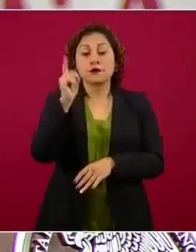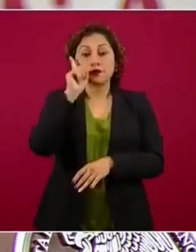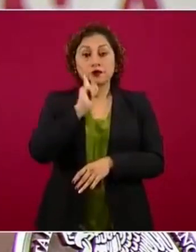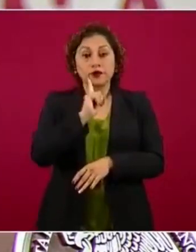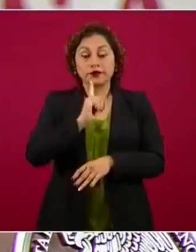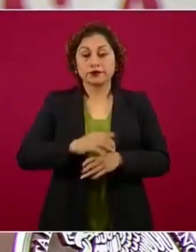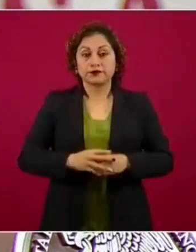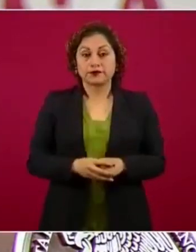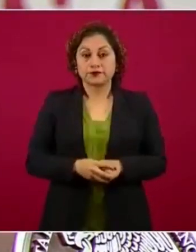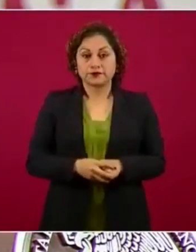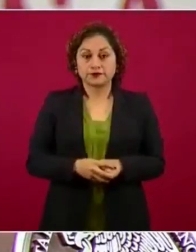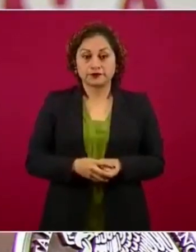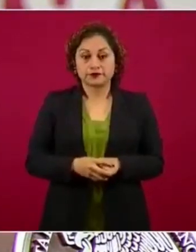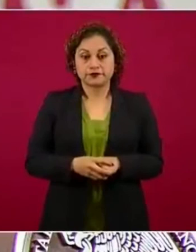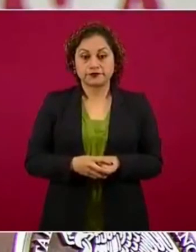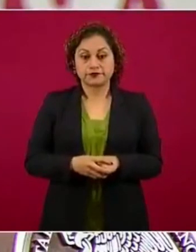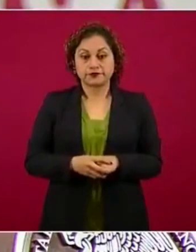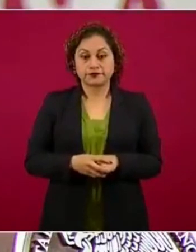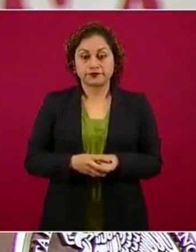La